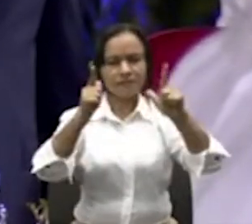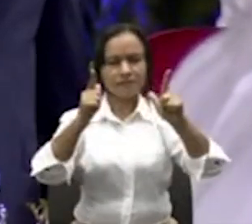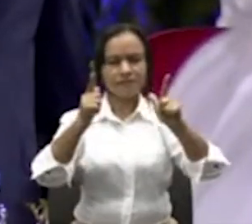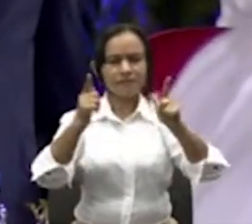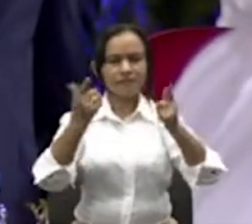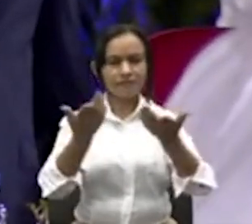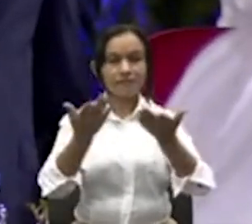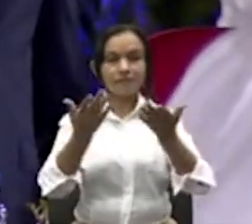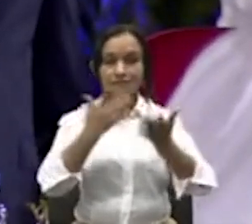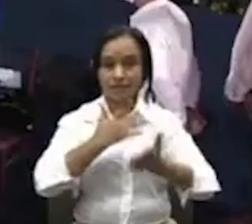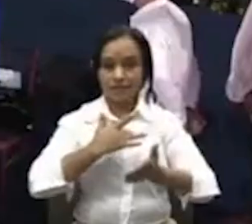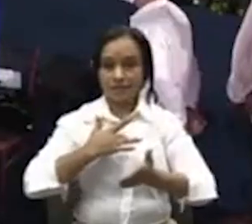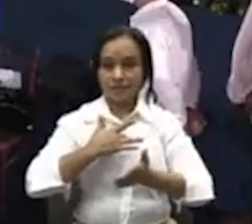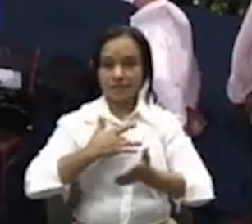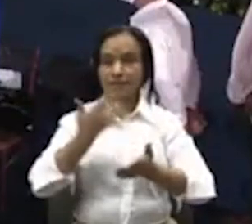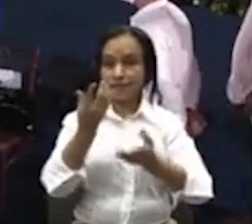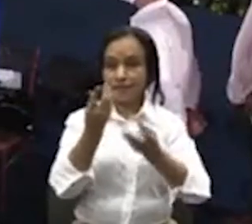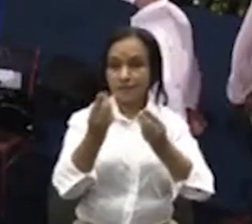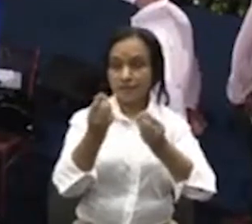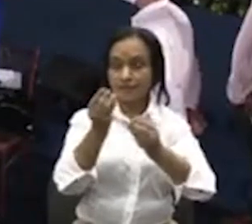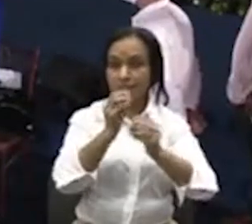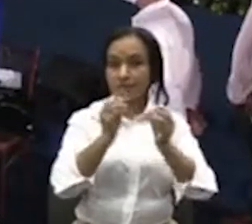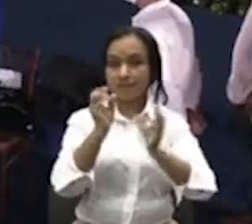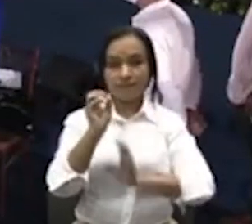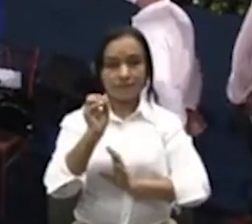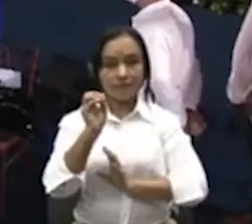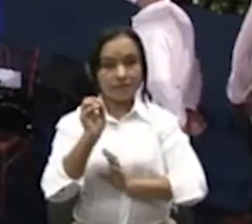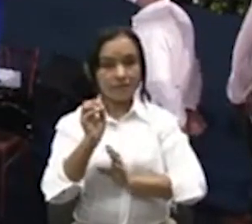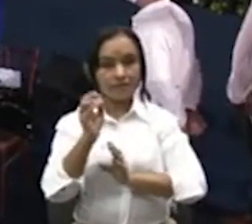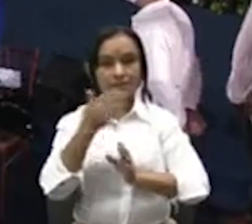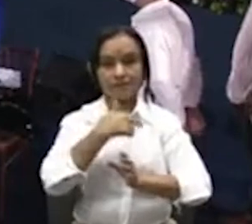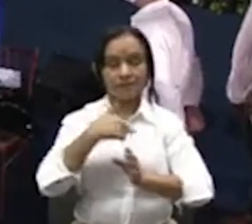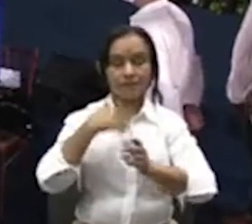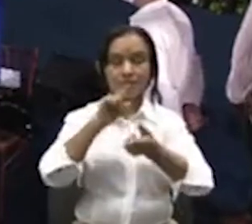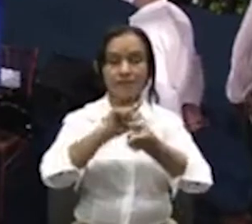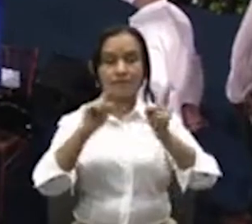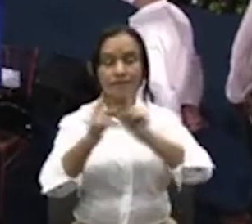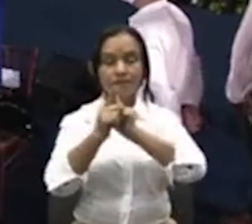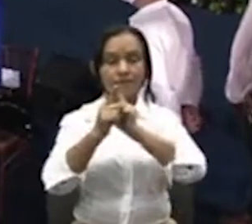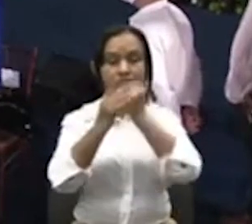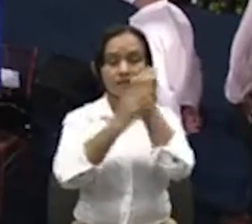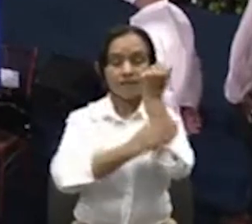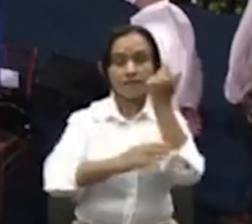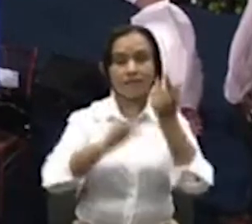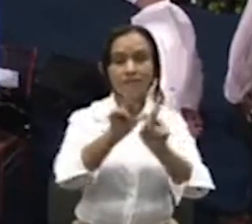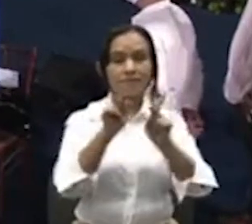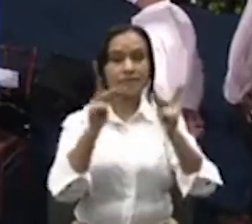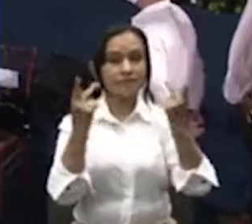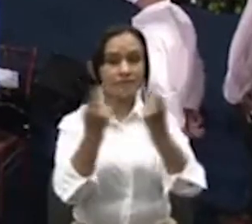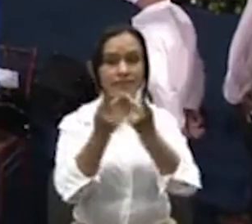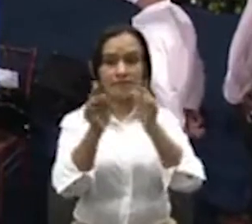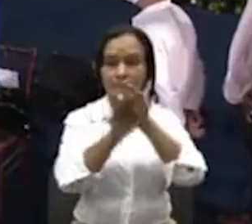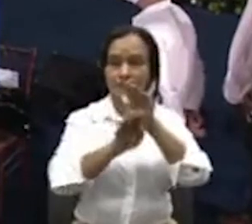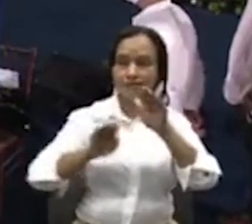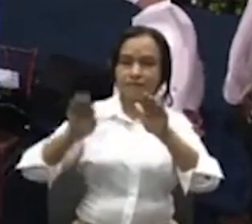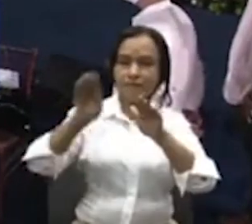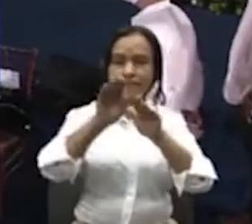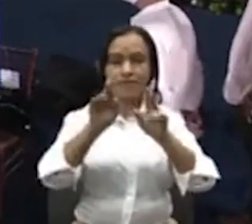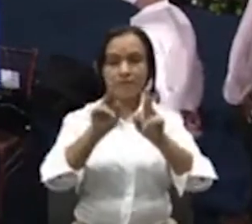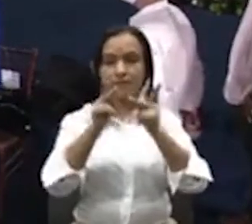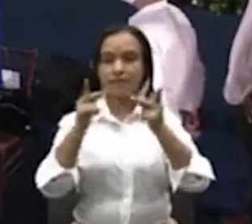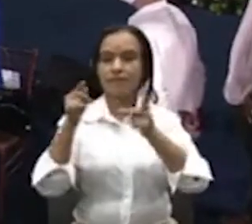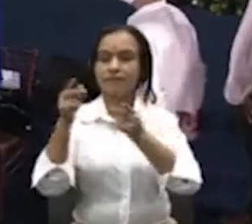es realmente un tesoro que tenemos aquí para sacar de la pobreza a nuestros pueblos y sobre todo a los pueblos que están en la